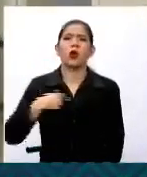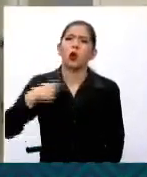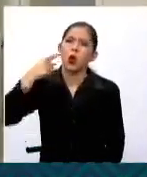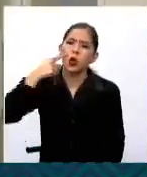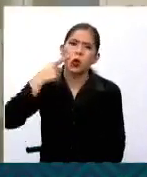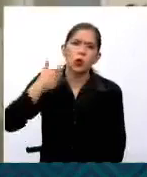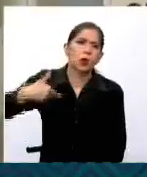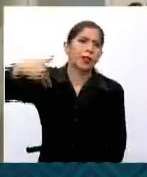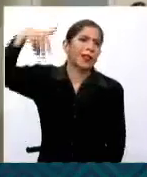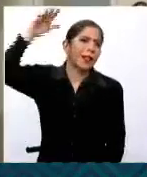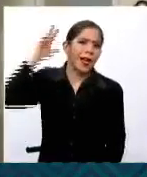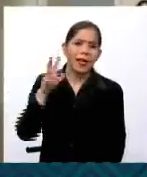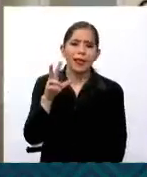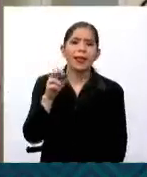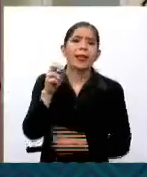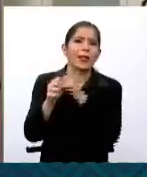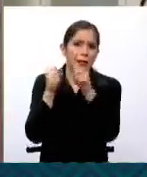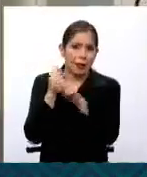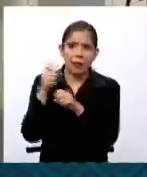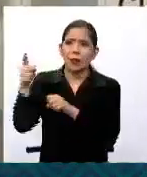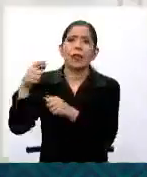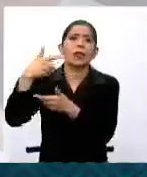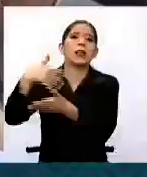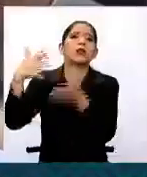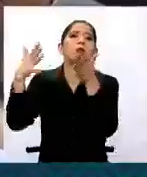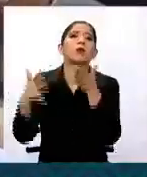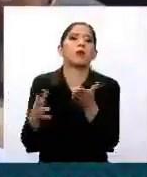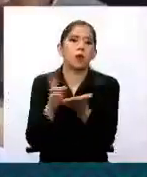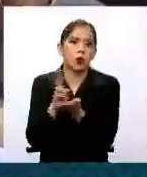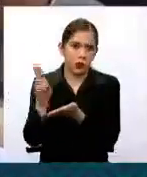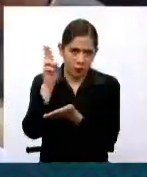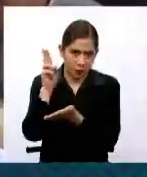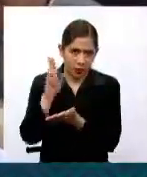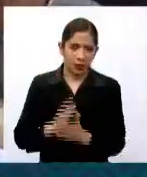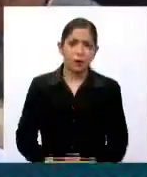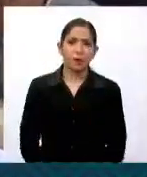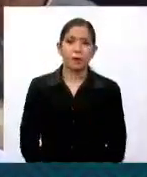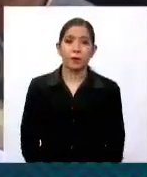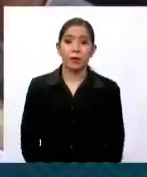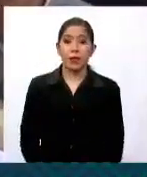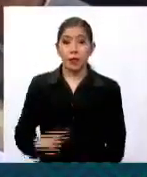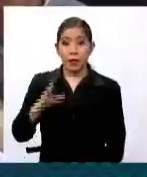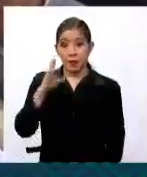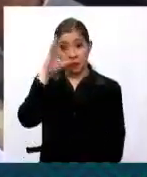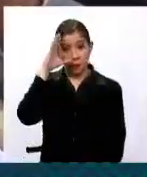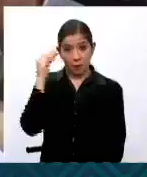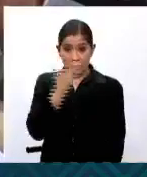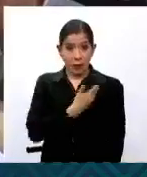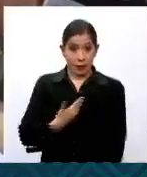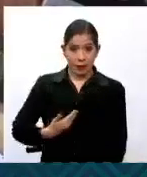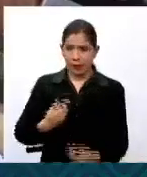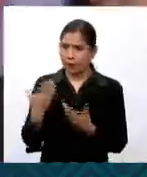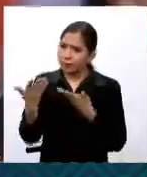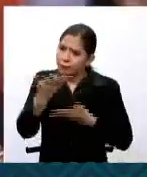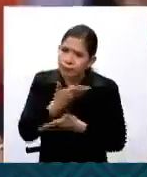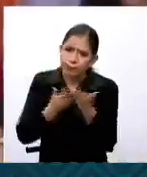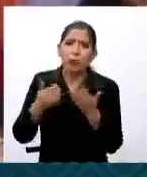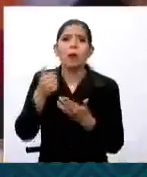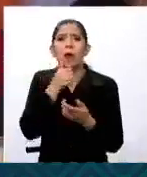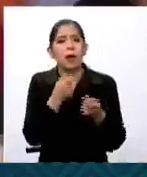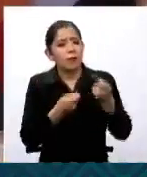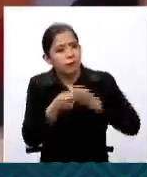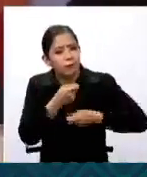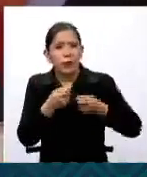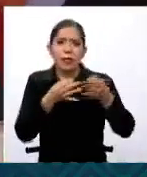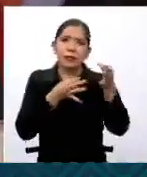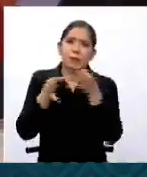30 años, cuando estaba estudiando en la universidad. Compartir con el presidente, las caseritas le hicieron conocer cómo ellas trabajan